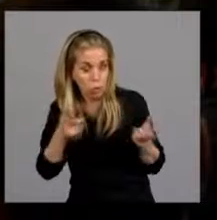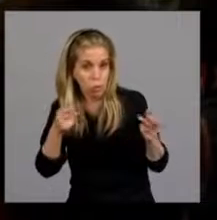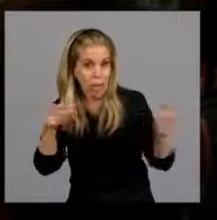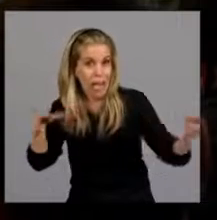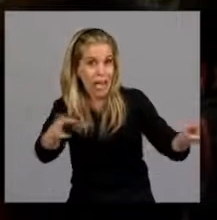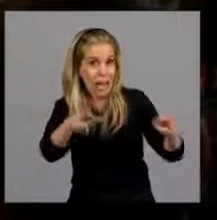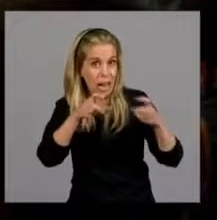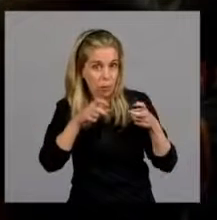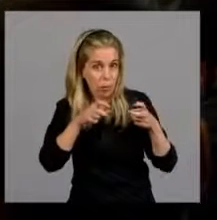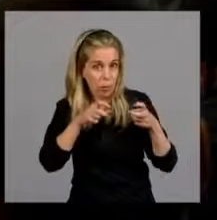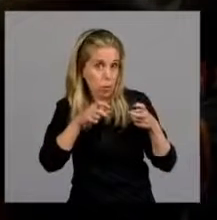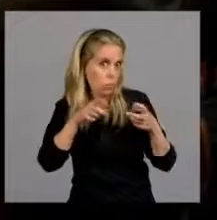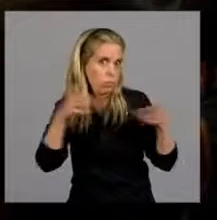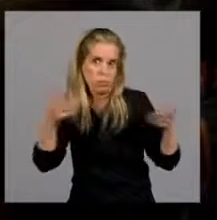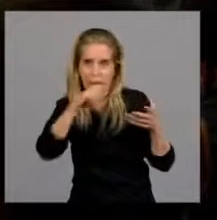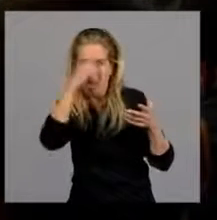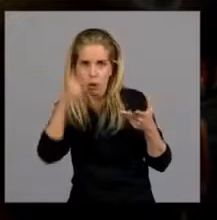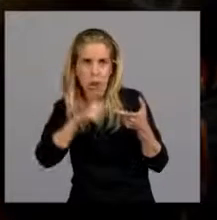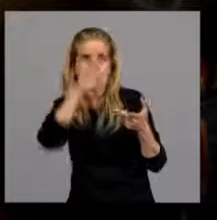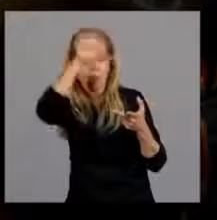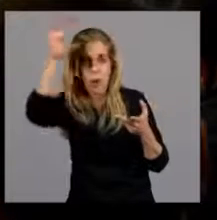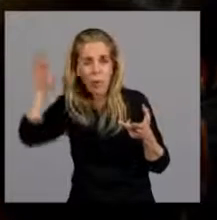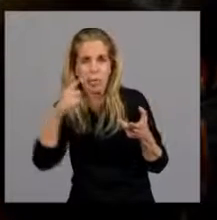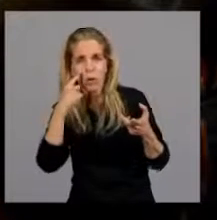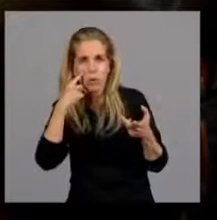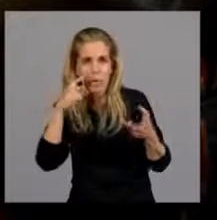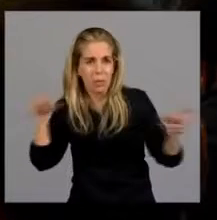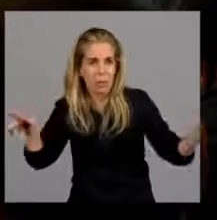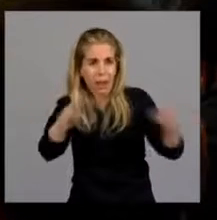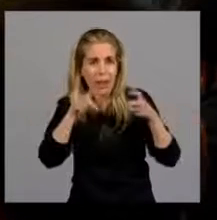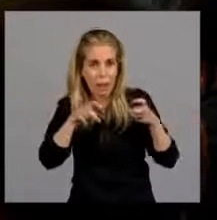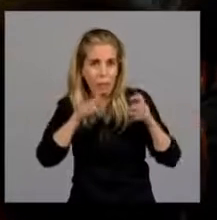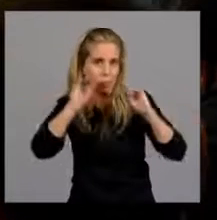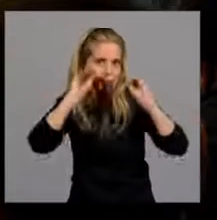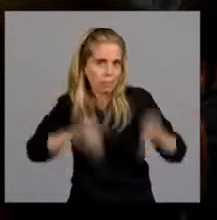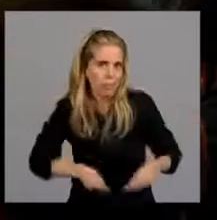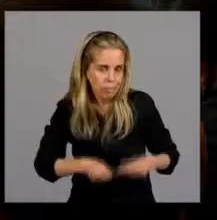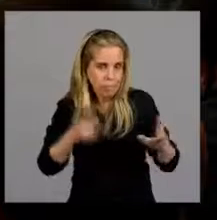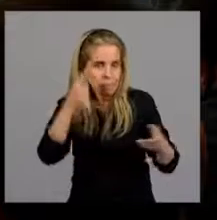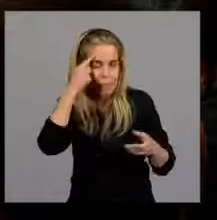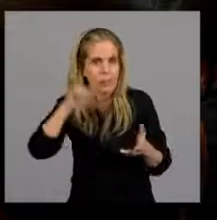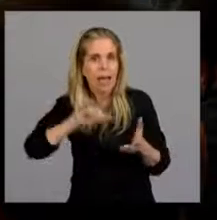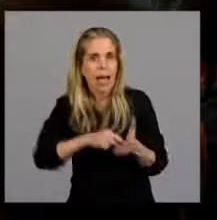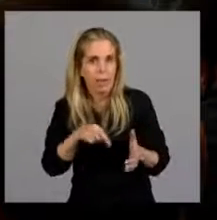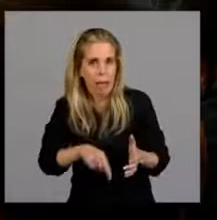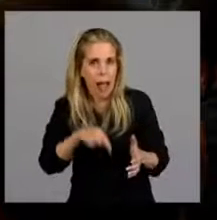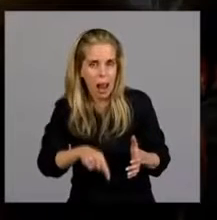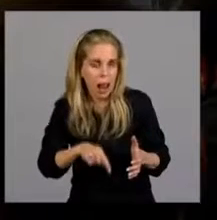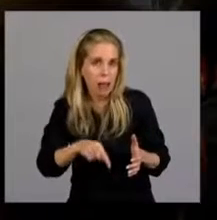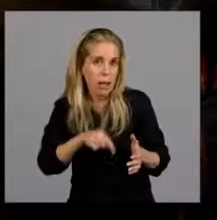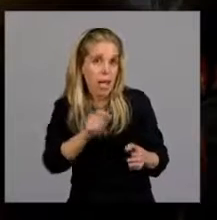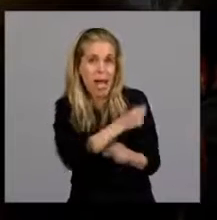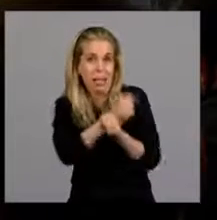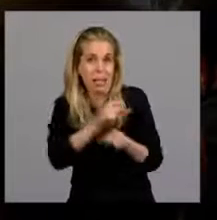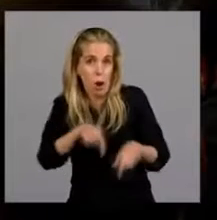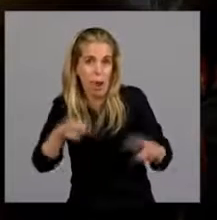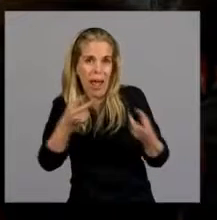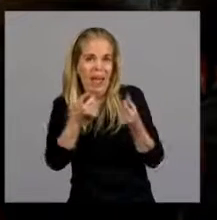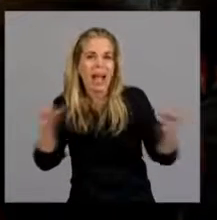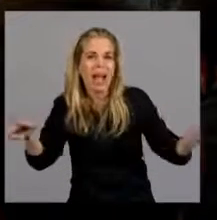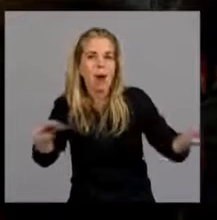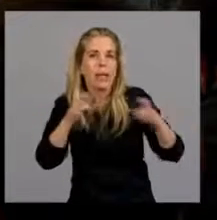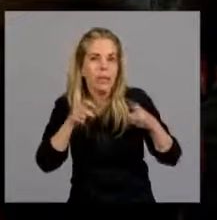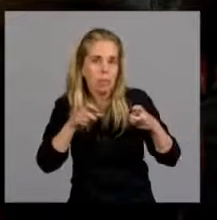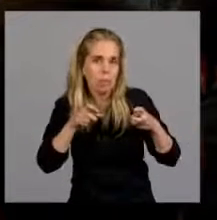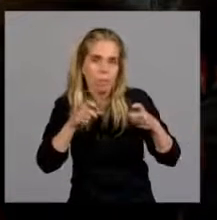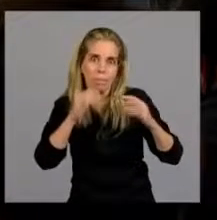nivel nacional, provincial y de los municipios. Creo que la Ciudad de Buenos Aires ha tenido una caída muy fuerte en la